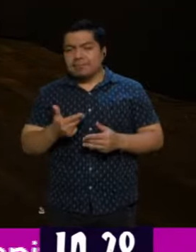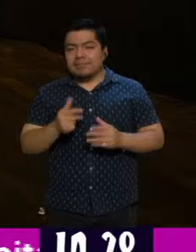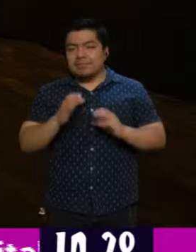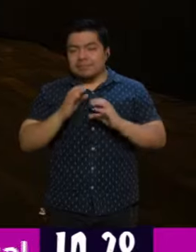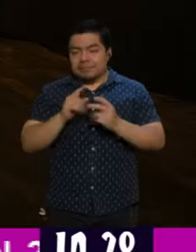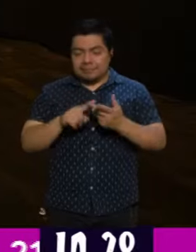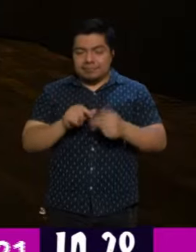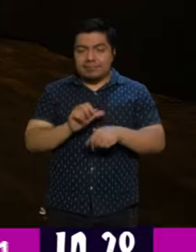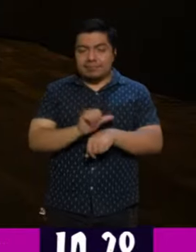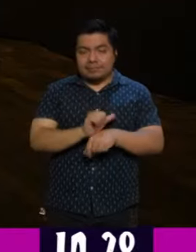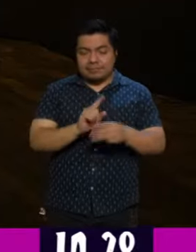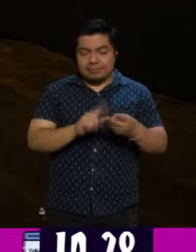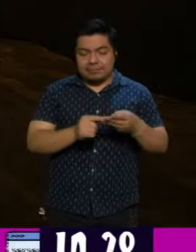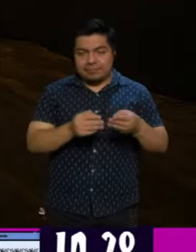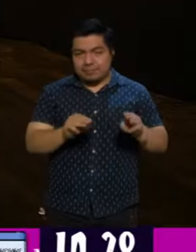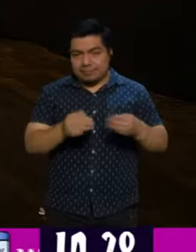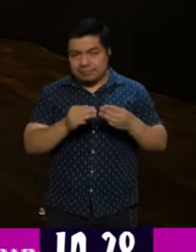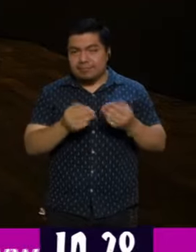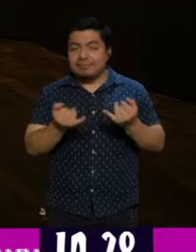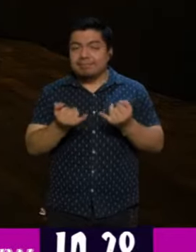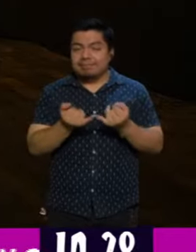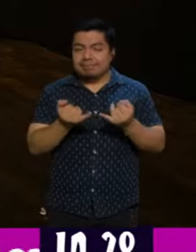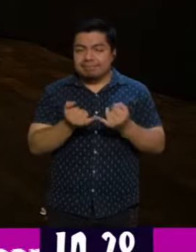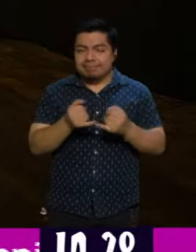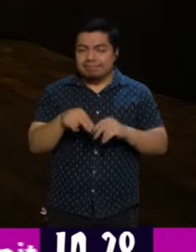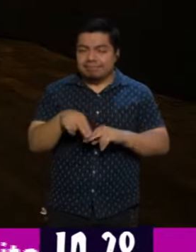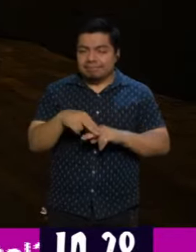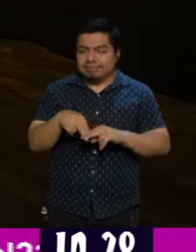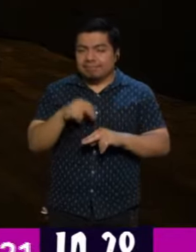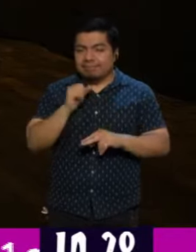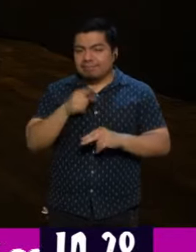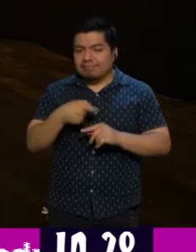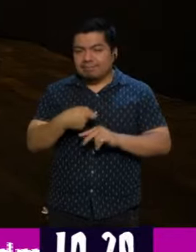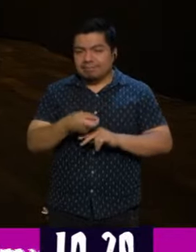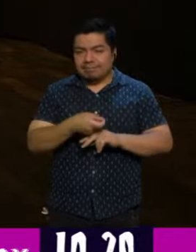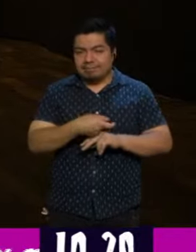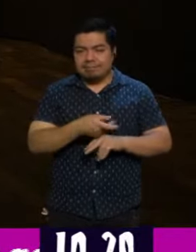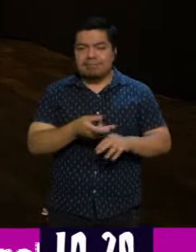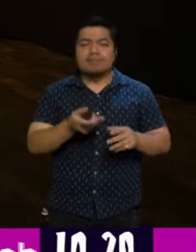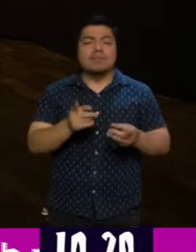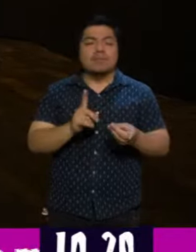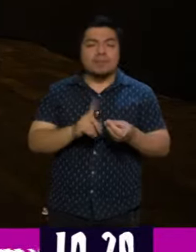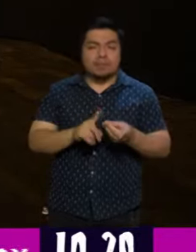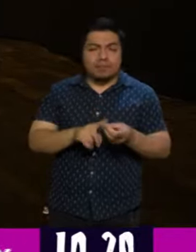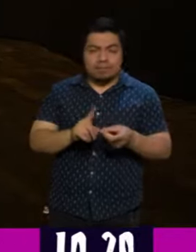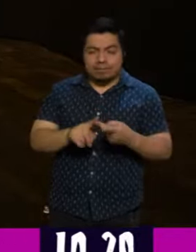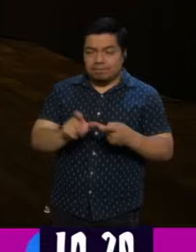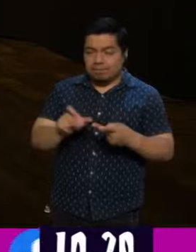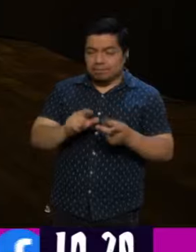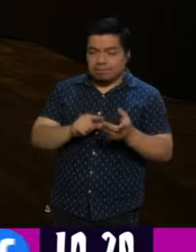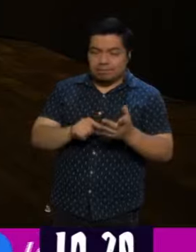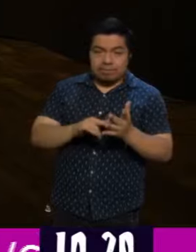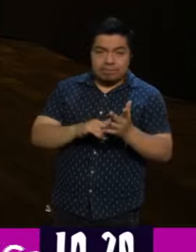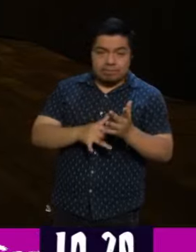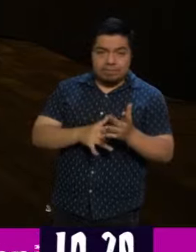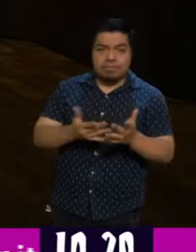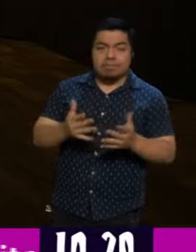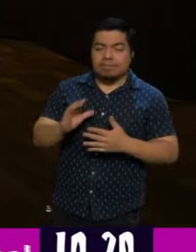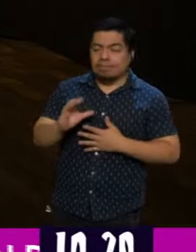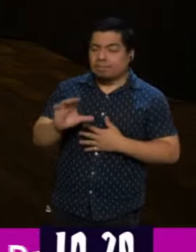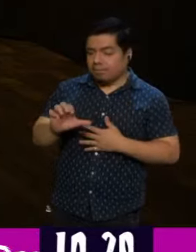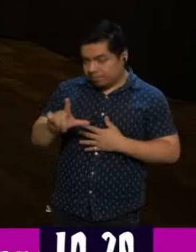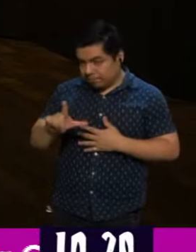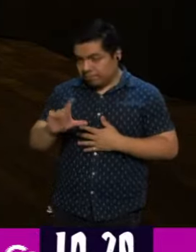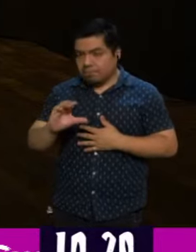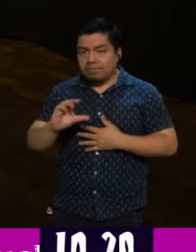¿eh? Actor, músico. Y además está en la taquilla también dando los boletos. Ahora, ¿por qué no? ¿Dónde, cuándo y a qué horas podemos ver esta maravilla de El